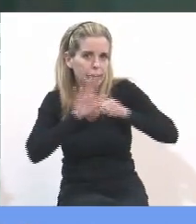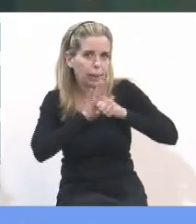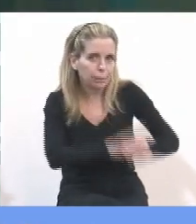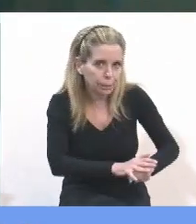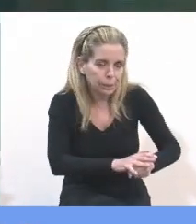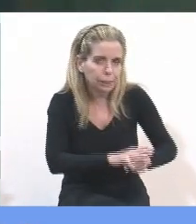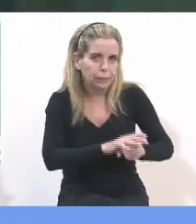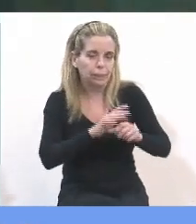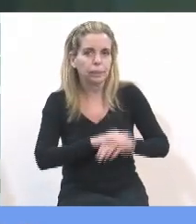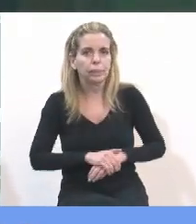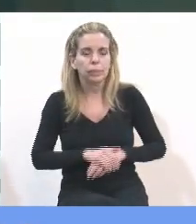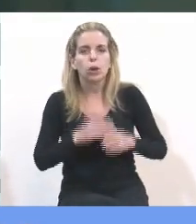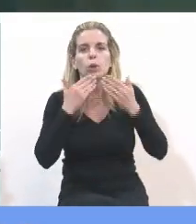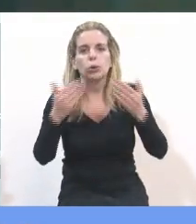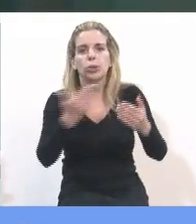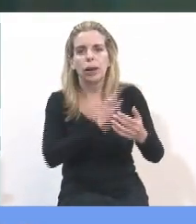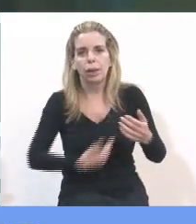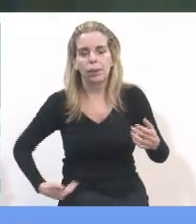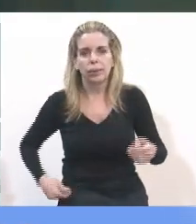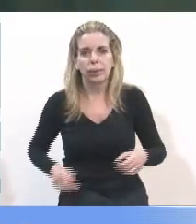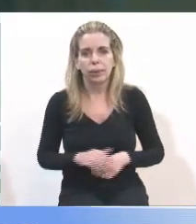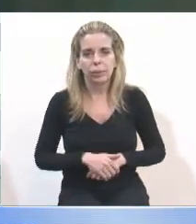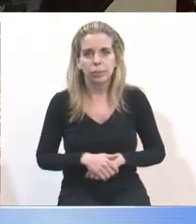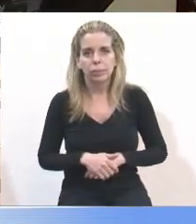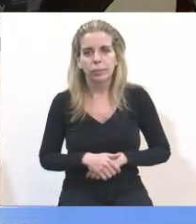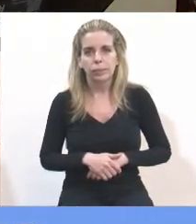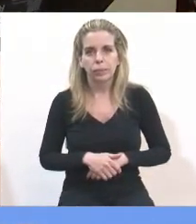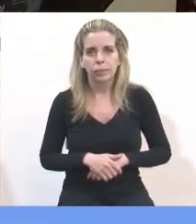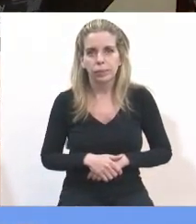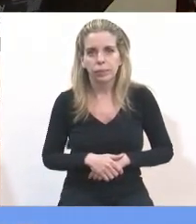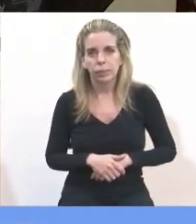acosada y denegada. Muchas gracias, señora Presidenta. Gracias, senadora. Tiene la